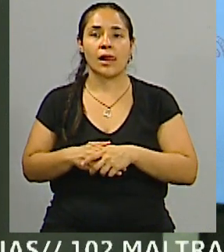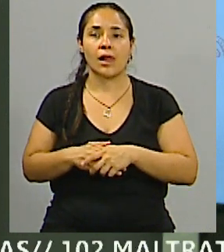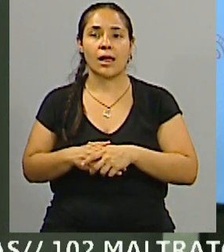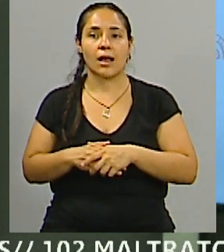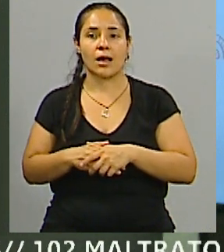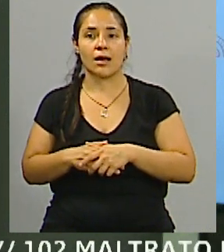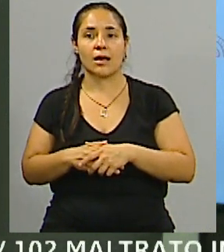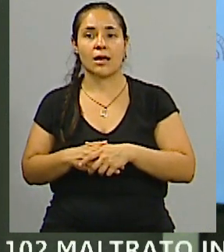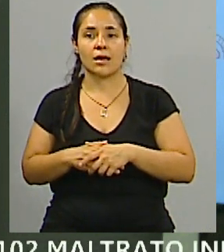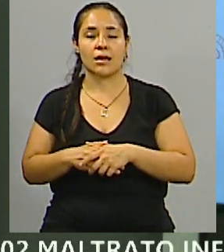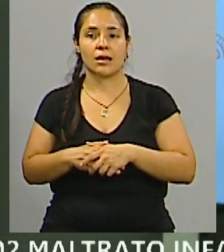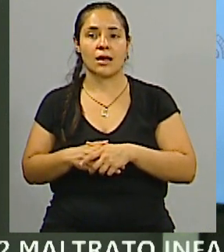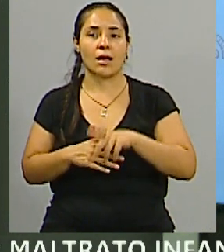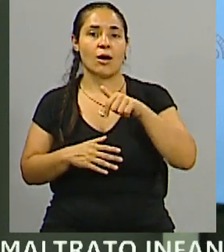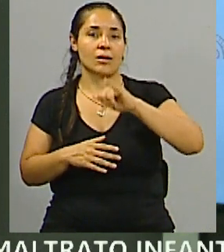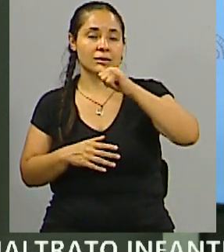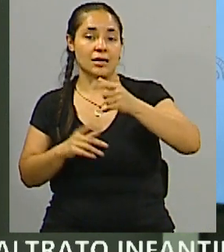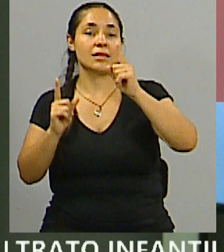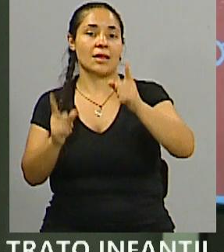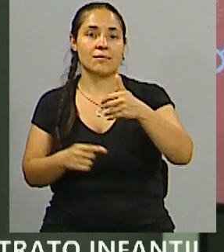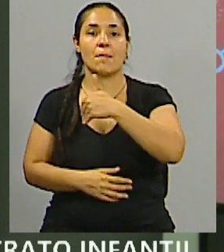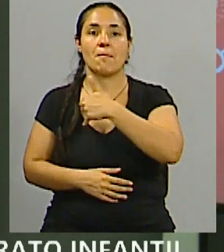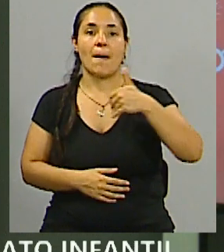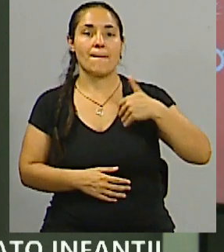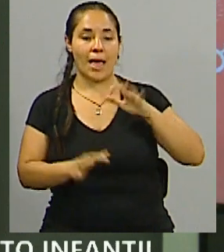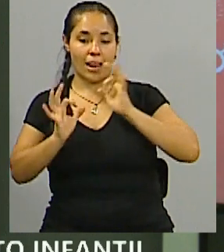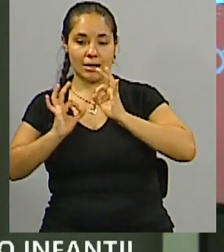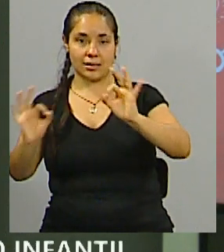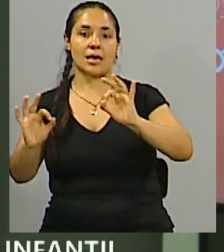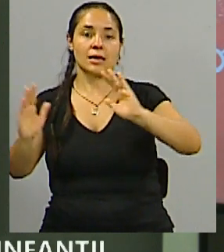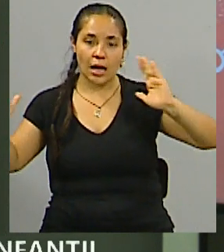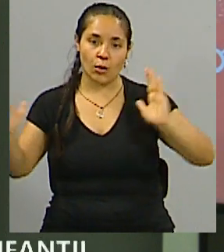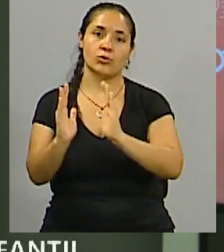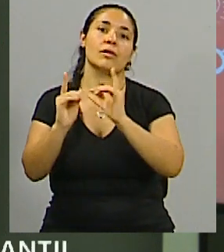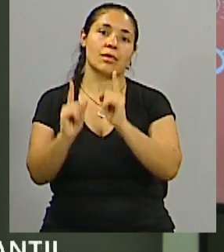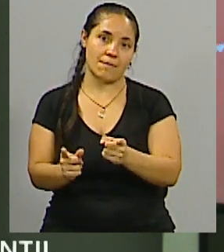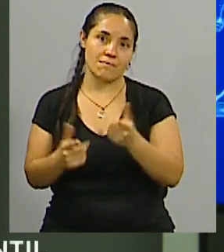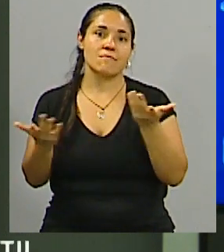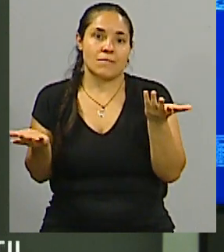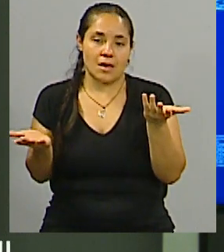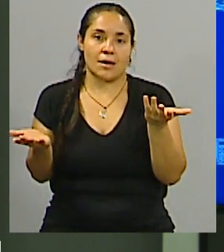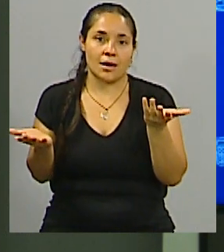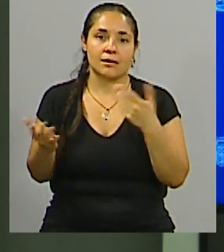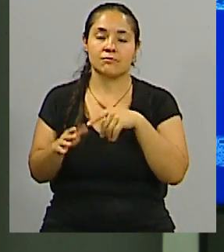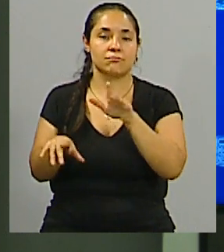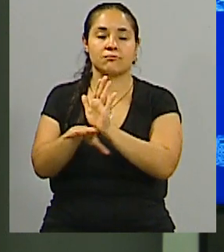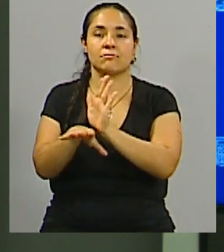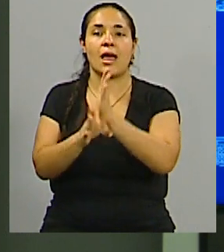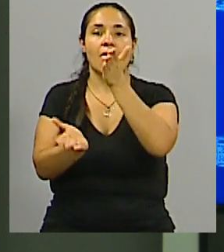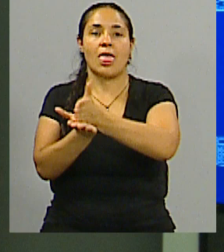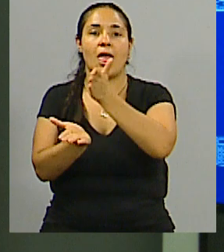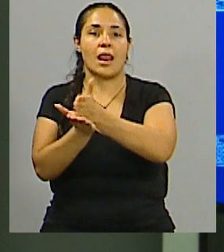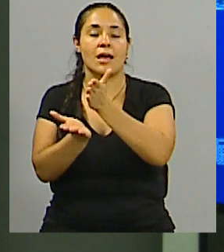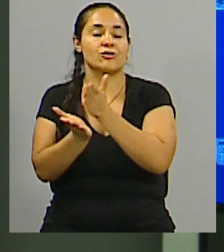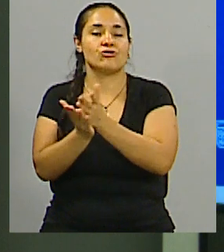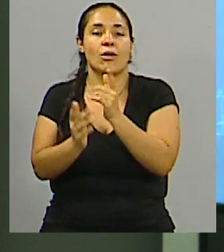Hasta la licencia por maternidad se ve reducida, ni más ni menos, un derecho inalienable